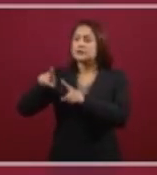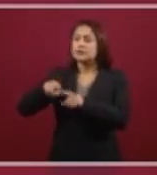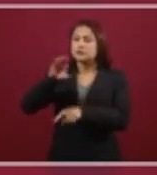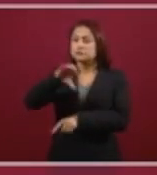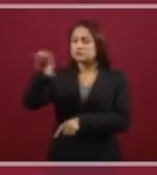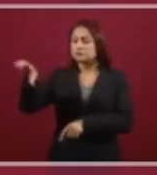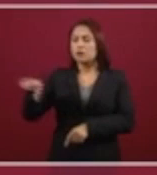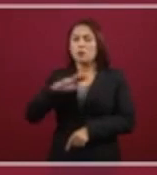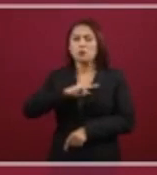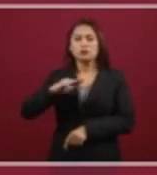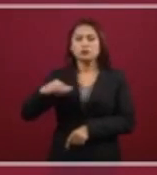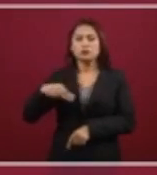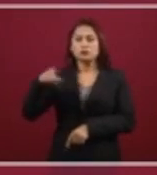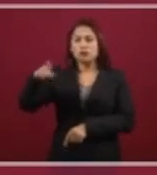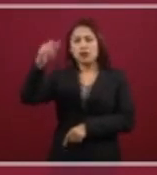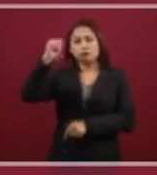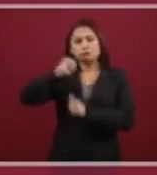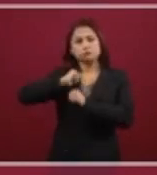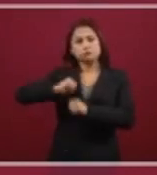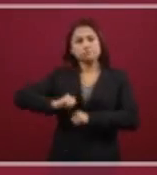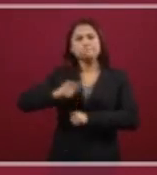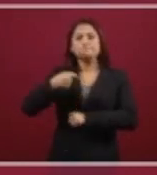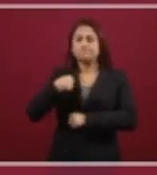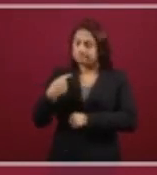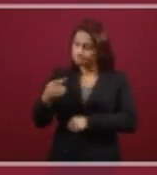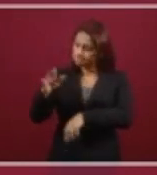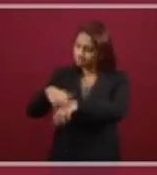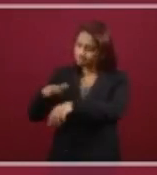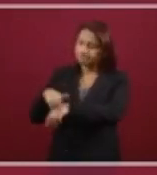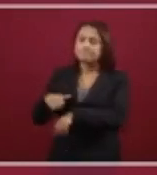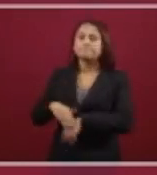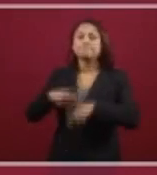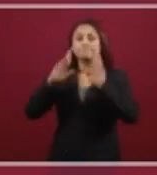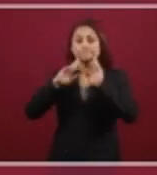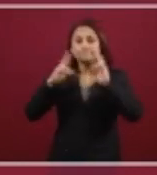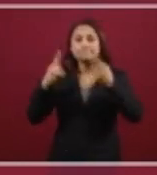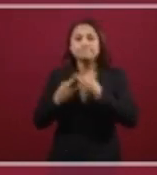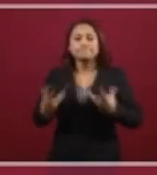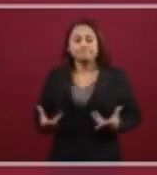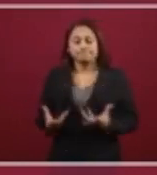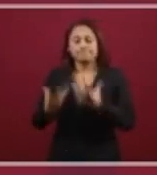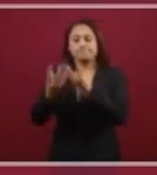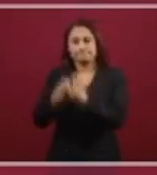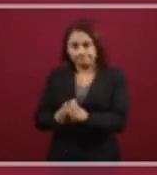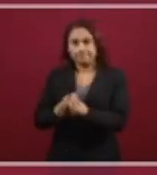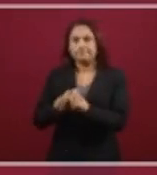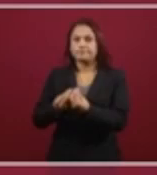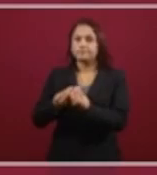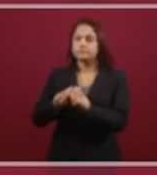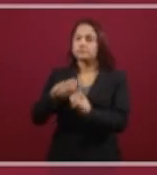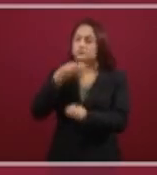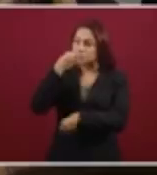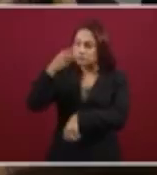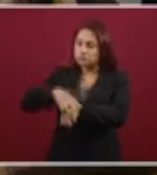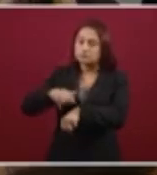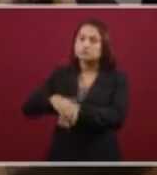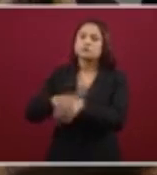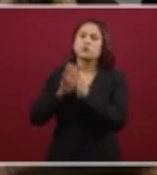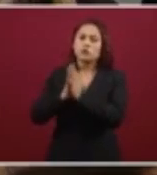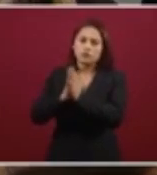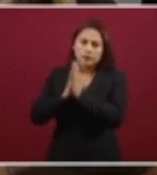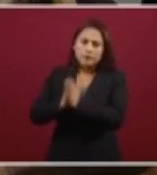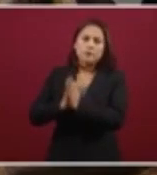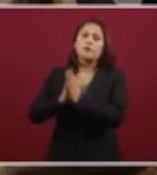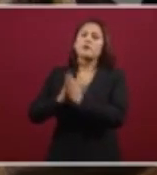precisamente en el estado, donde convocamos a todos ellos a que nos facilitaran los accesos, a que se sumaran